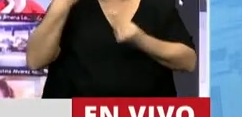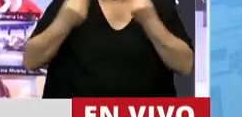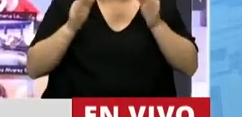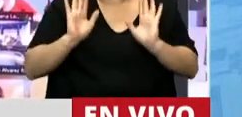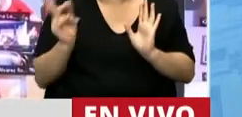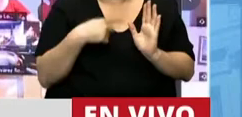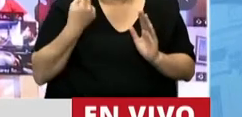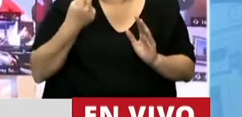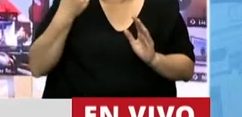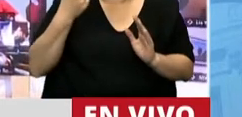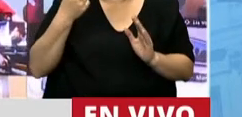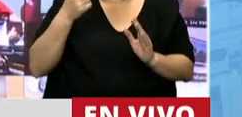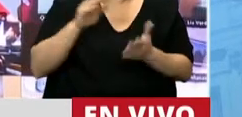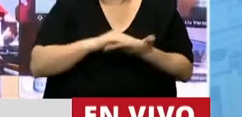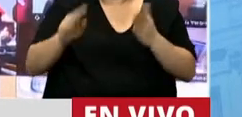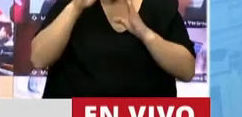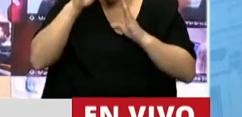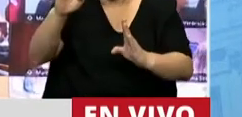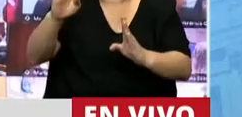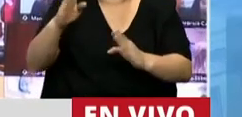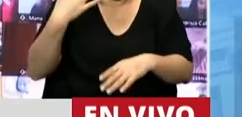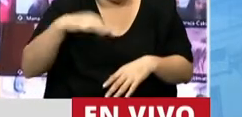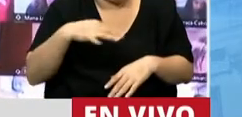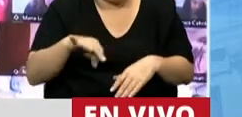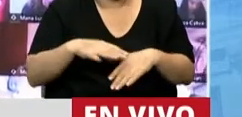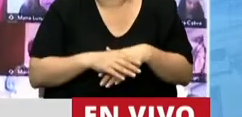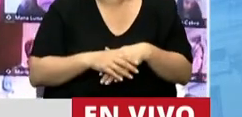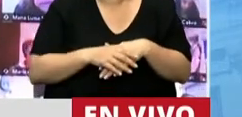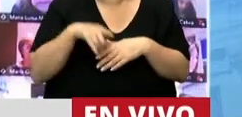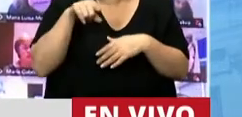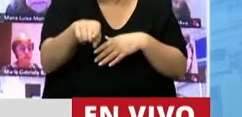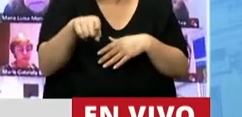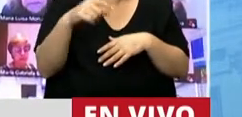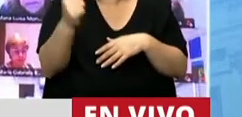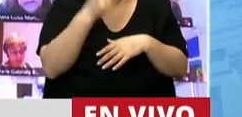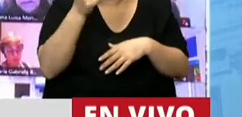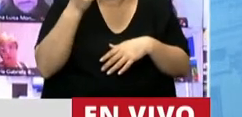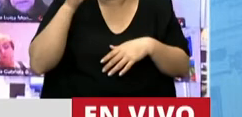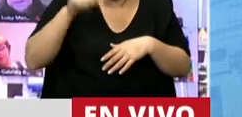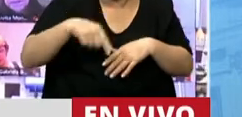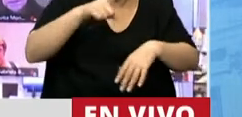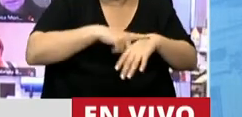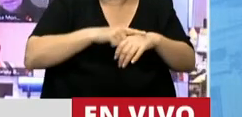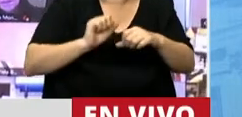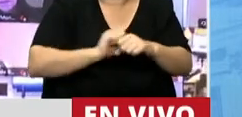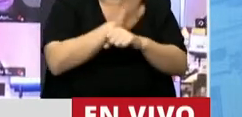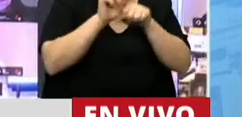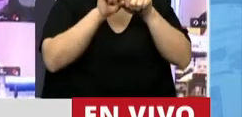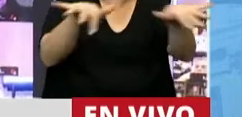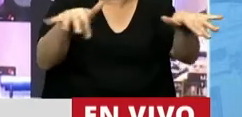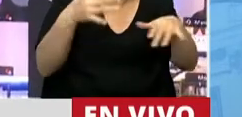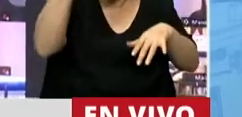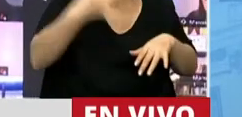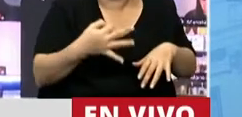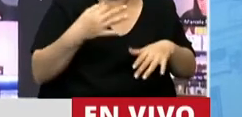como legisladores y cobra aún mayor relevancia en este contexto de pandemia que favoreció el uso intensivo